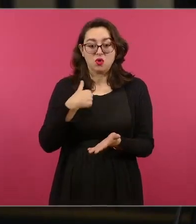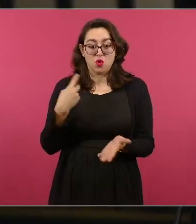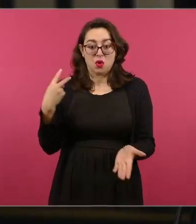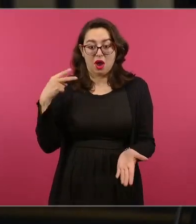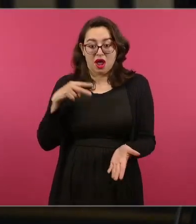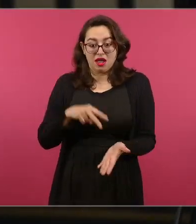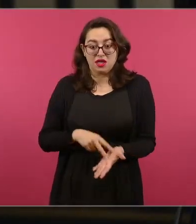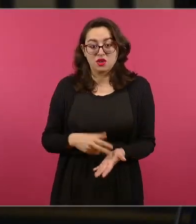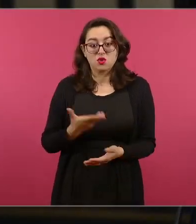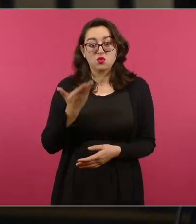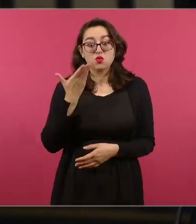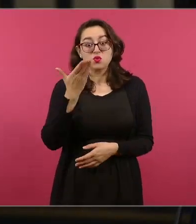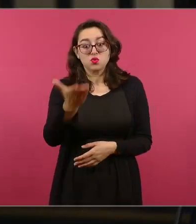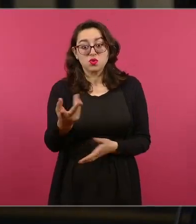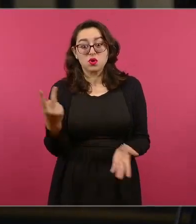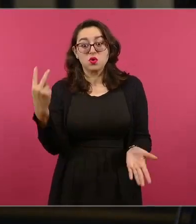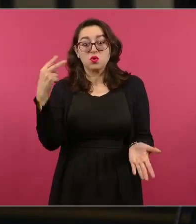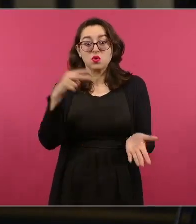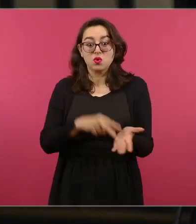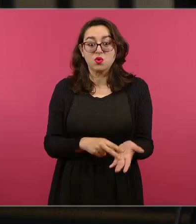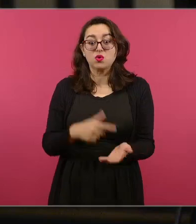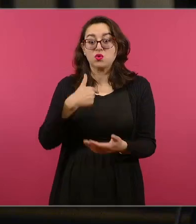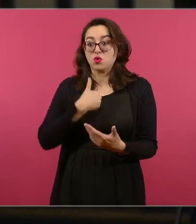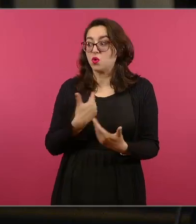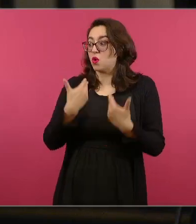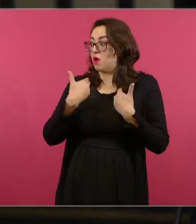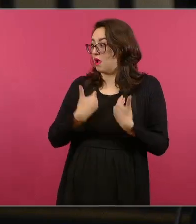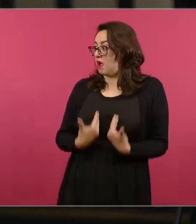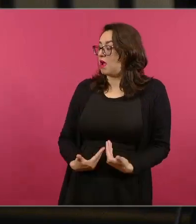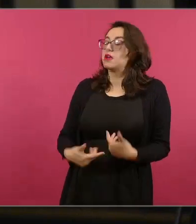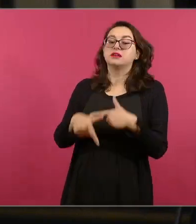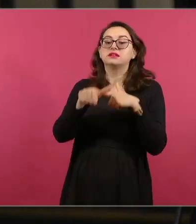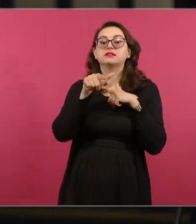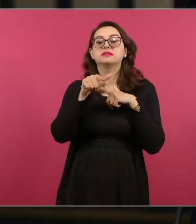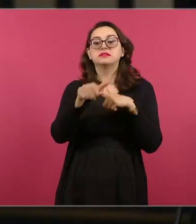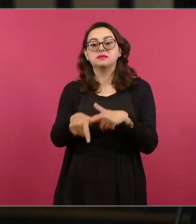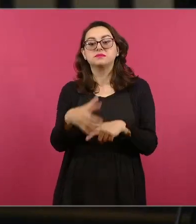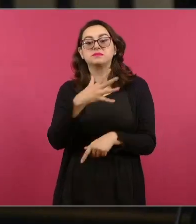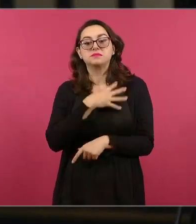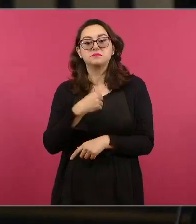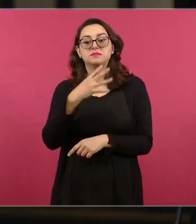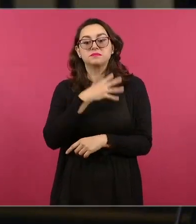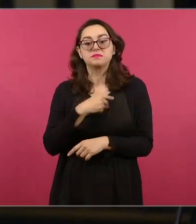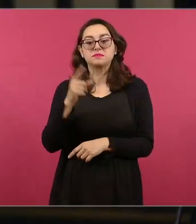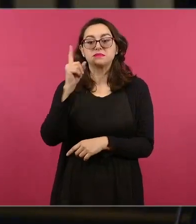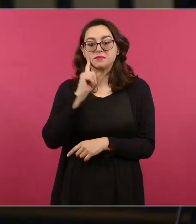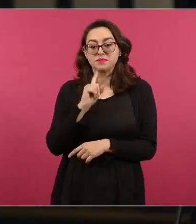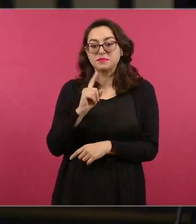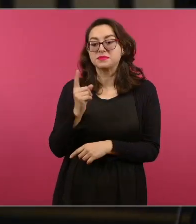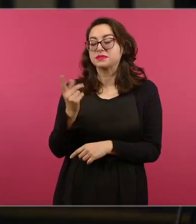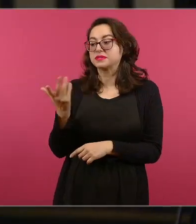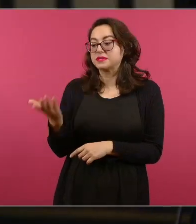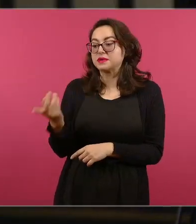está, y aquí estoy, aquí está Mirza Uribe. Y como dicen mis hijas, mamá, nadie ha estado donde tú estás